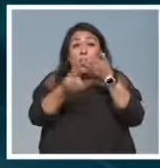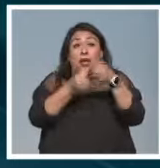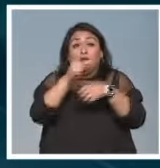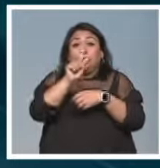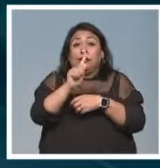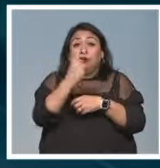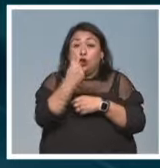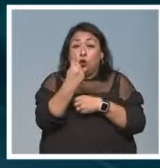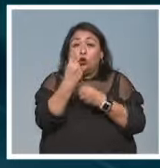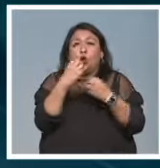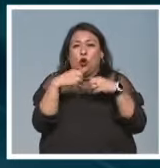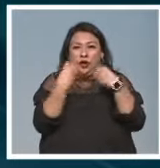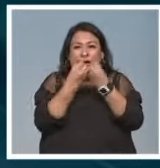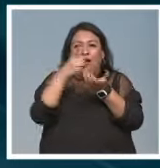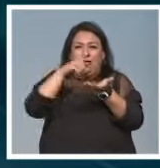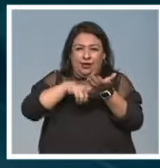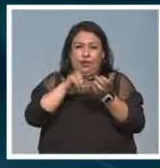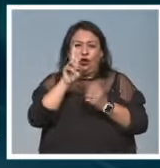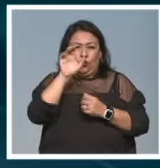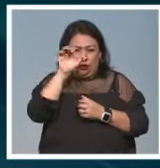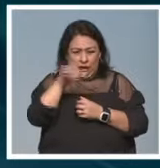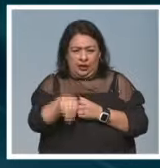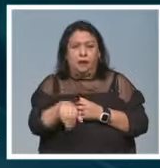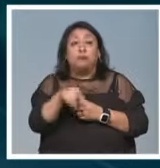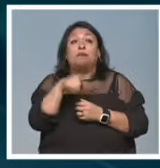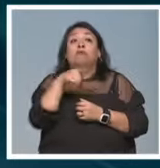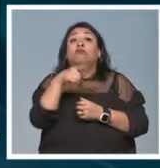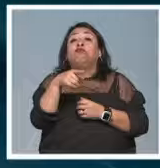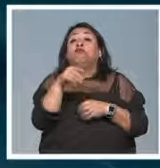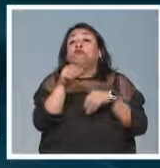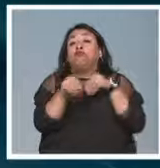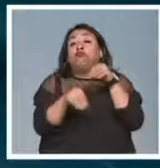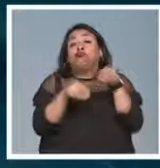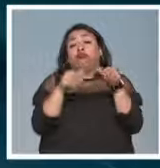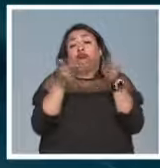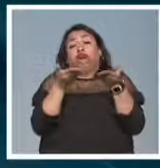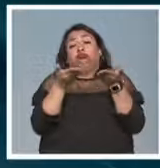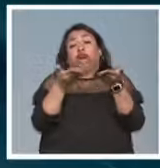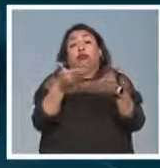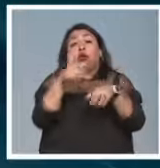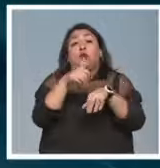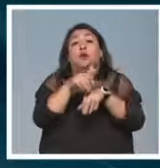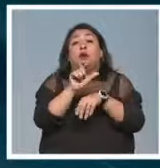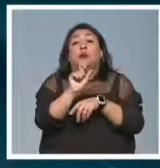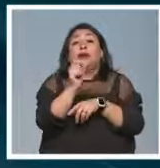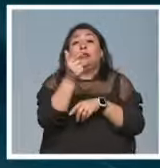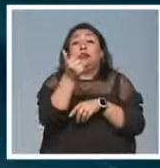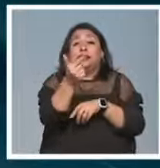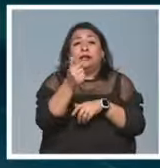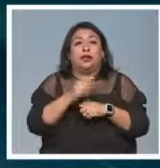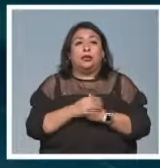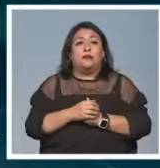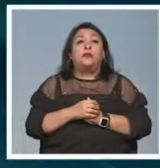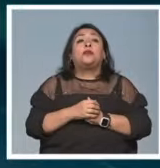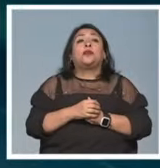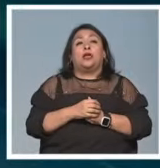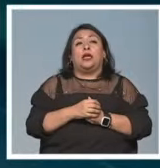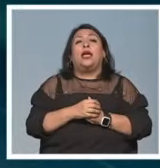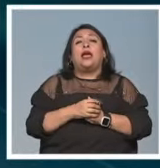organizaciones pertenecientes a la Universidad Nacional Autónoma de México realizarán el altar número 27.